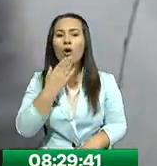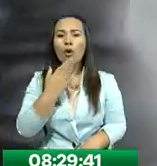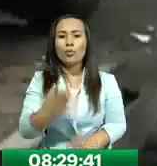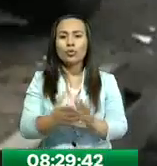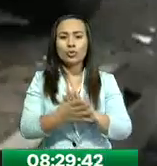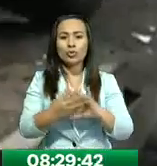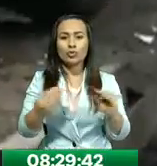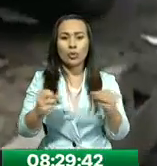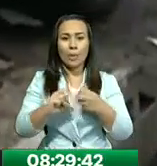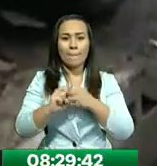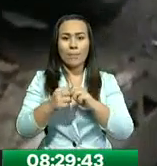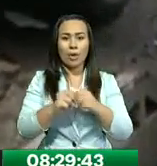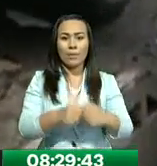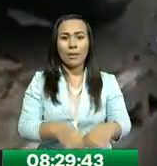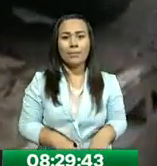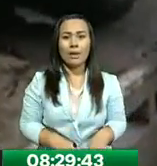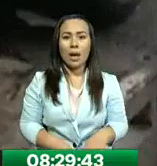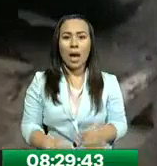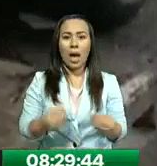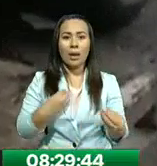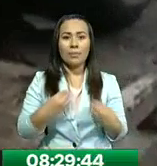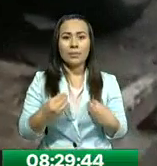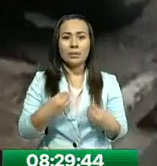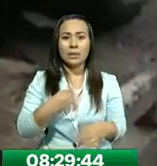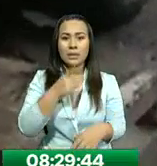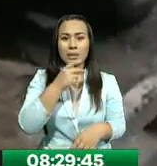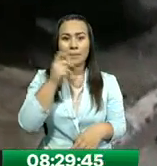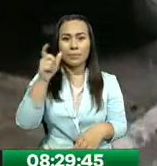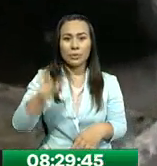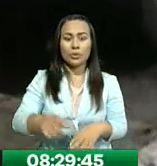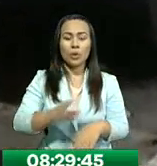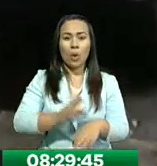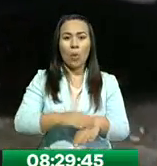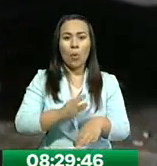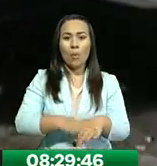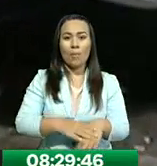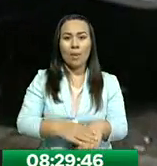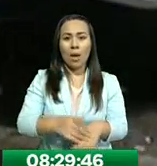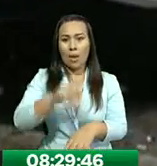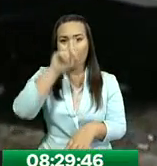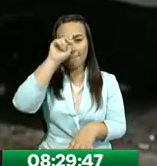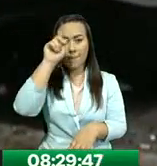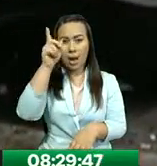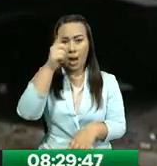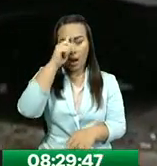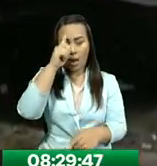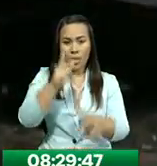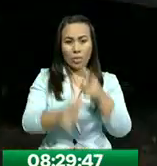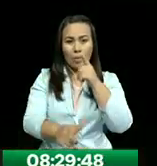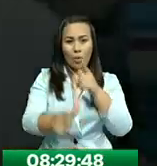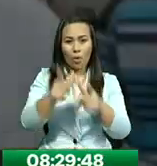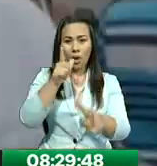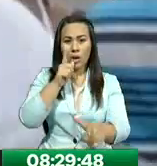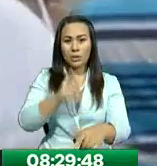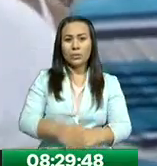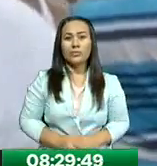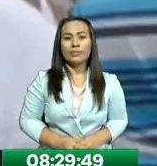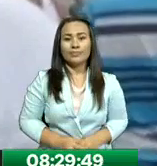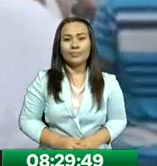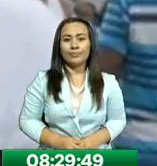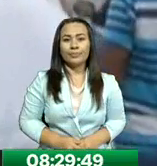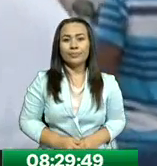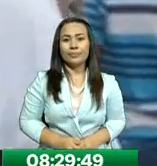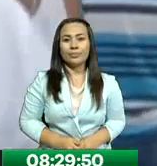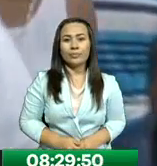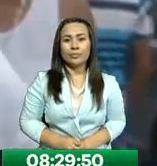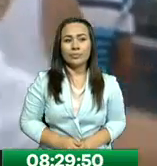problema, que supuestamente fue provocado por un ciudadano en estado etílico. ¿Qué cuesta coger un taxi y irse en un taxi?